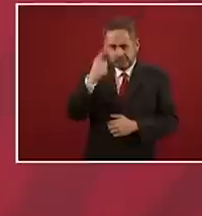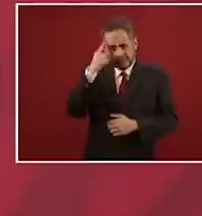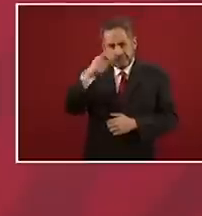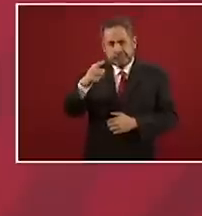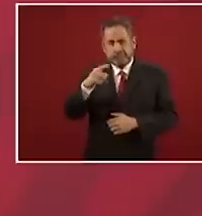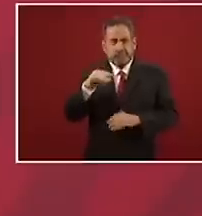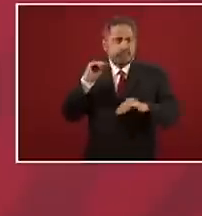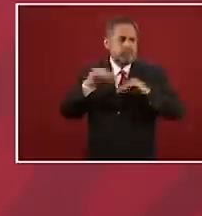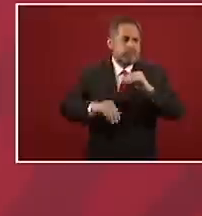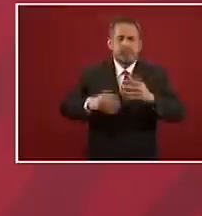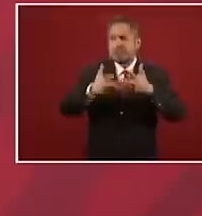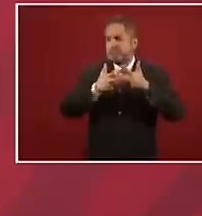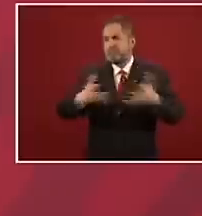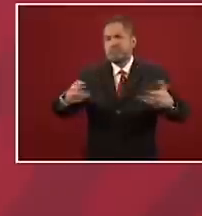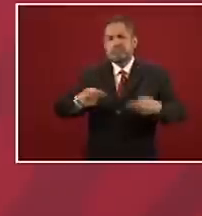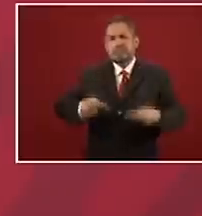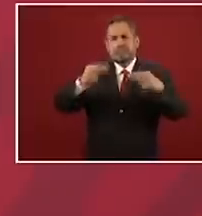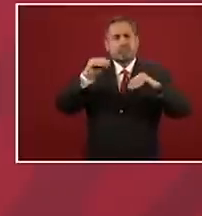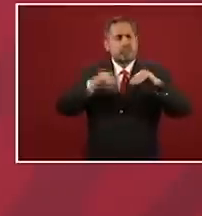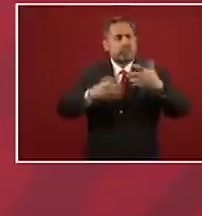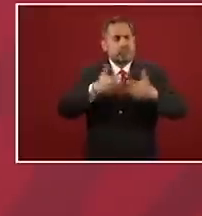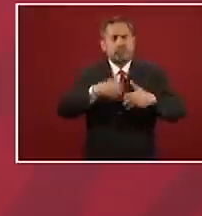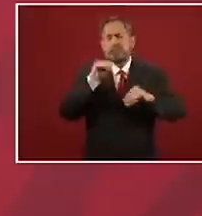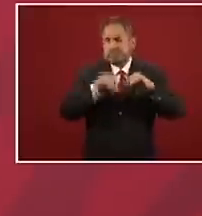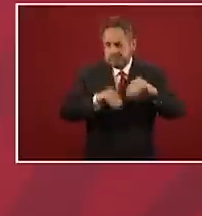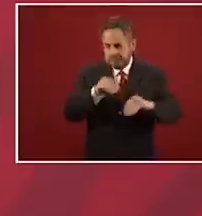los parques industriales. Ya